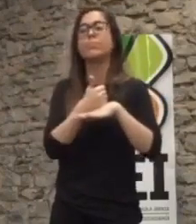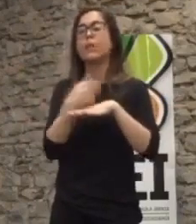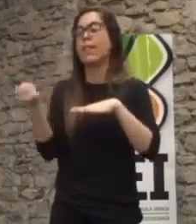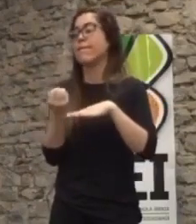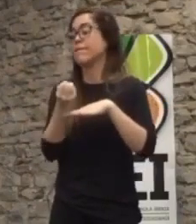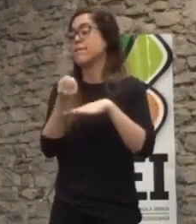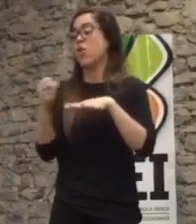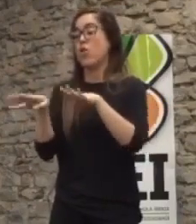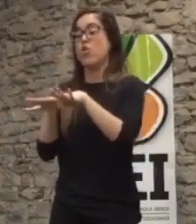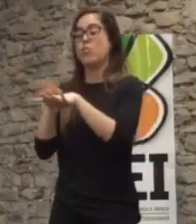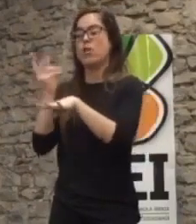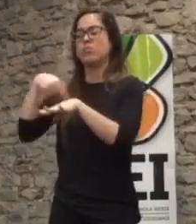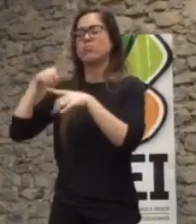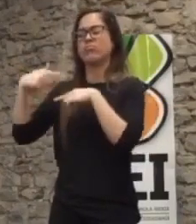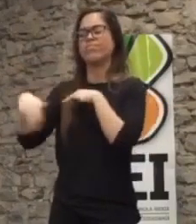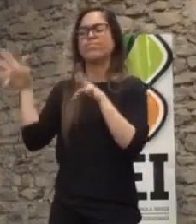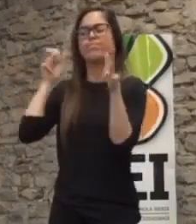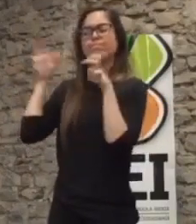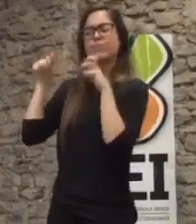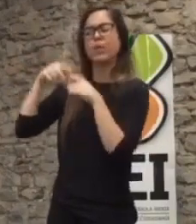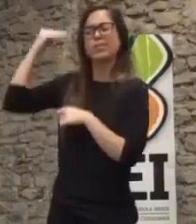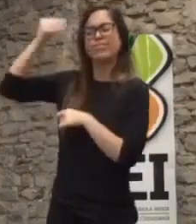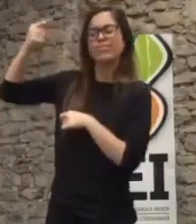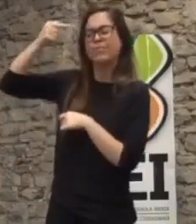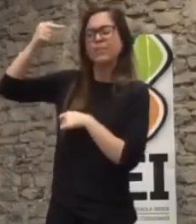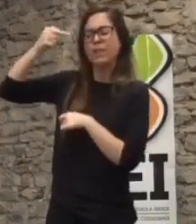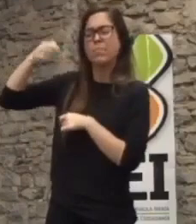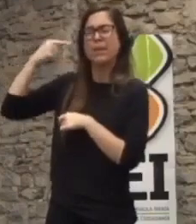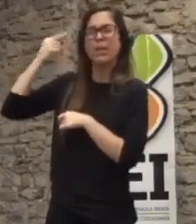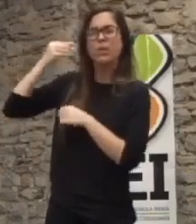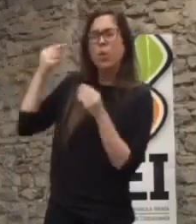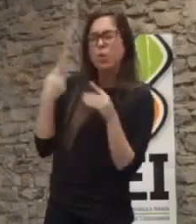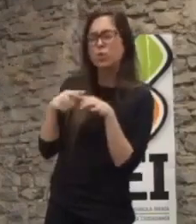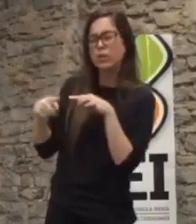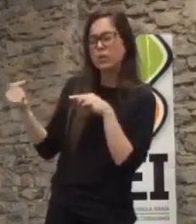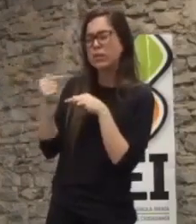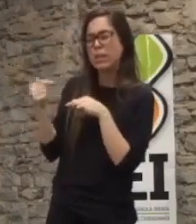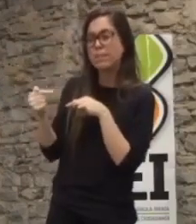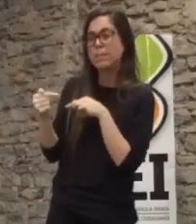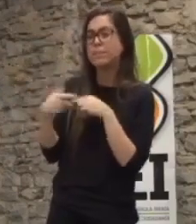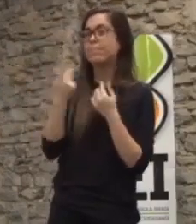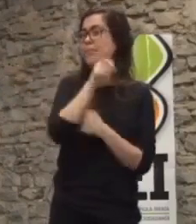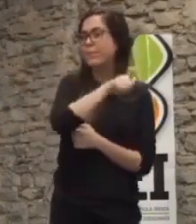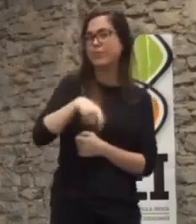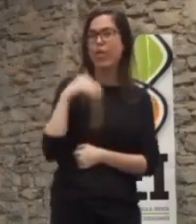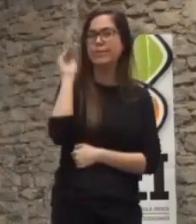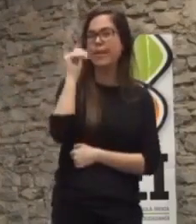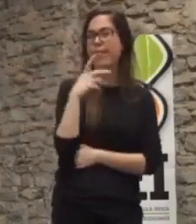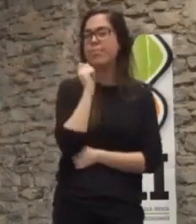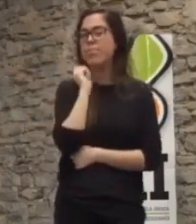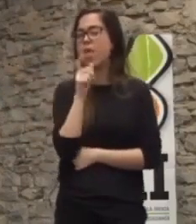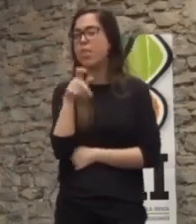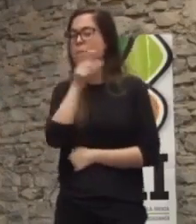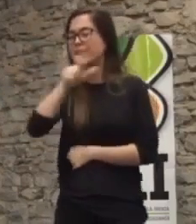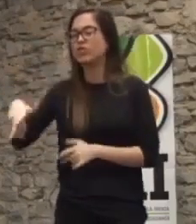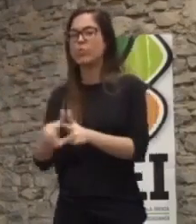los rumores que escuchamos en nuestra vida cotidiana, estereotipos negativos, prejuicios que existen hacia la población de origen extranjero, que por supuesto